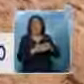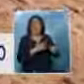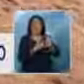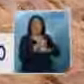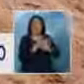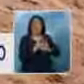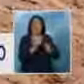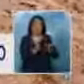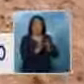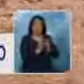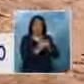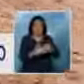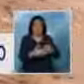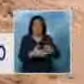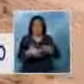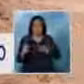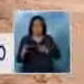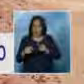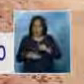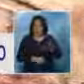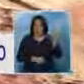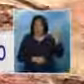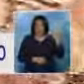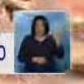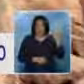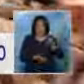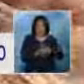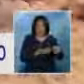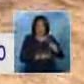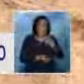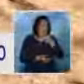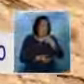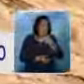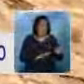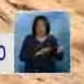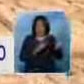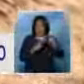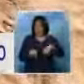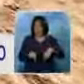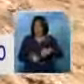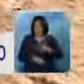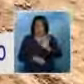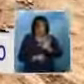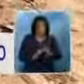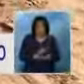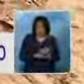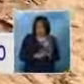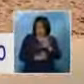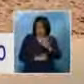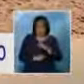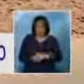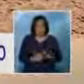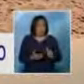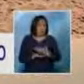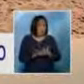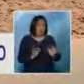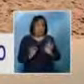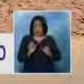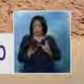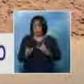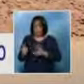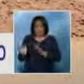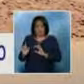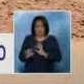colegio el año pasado en el mes de diciembre bueno se vino más o menos a las 5 de la mañana no hubo ningún herido